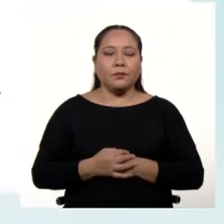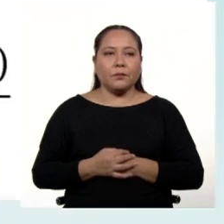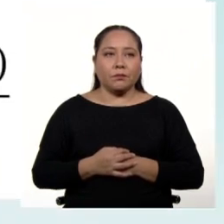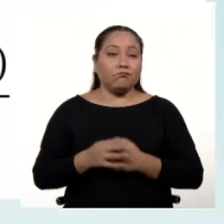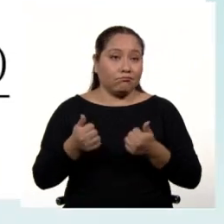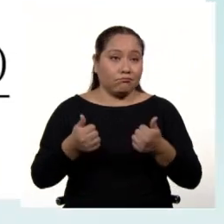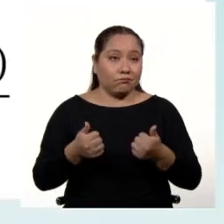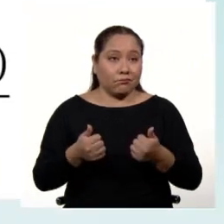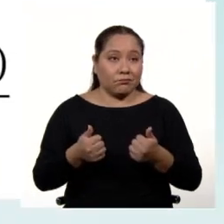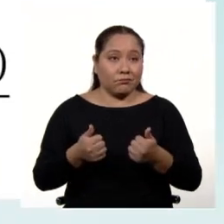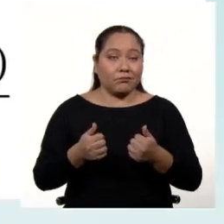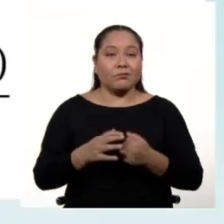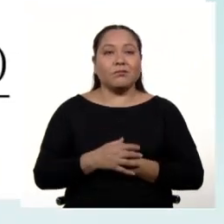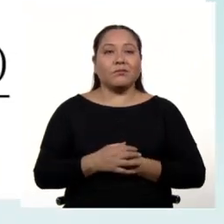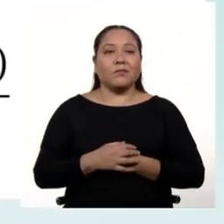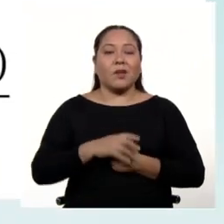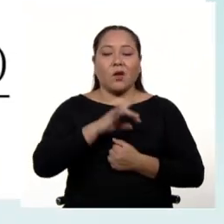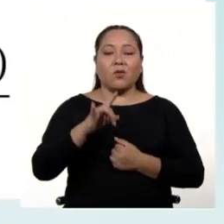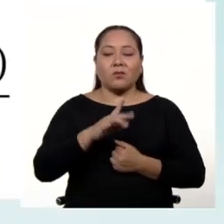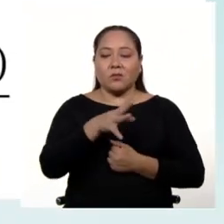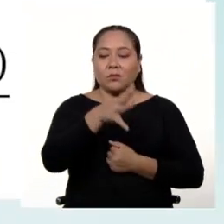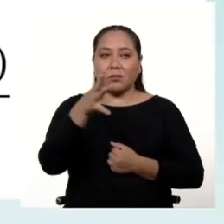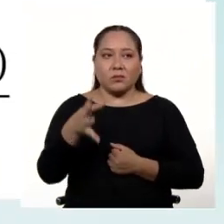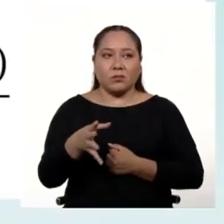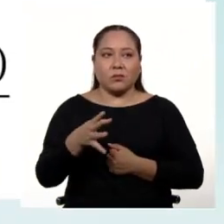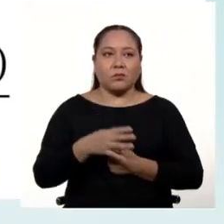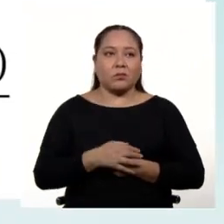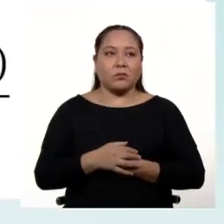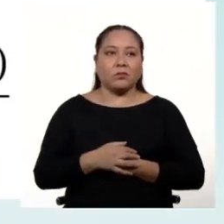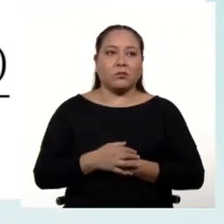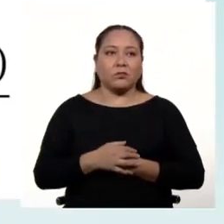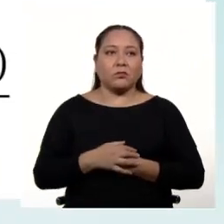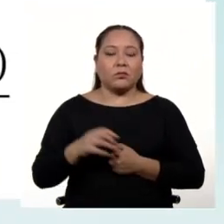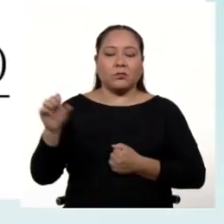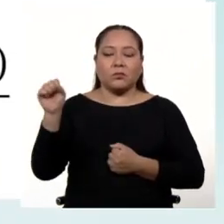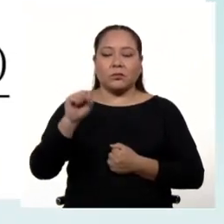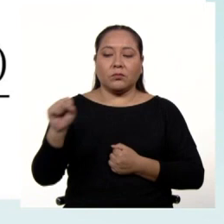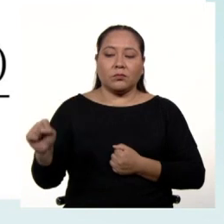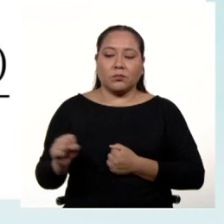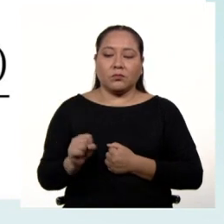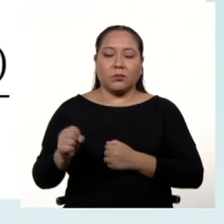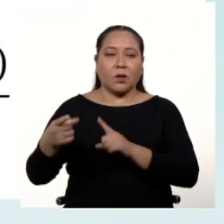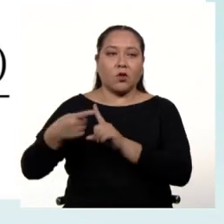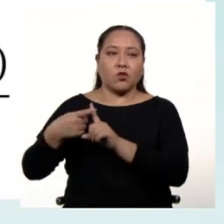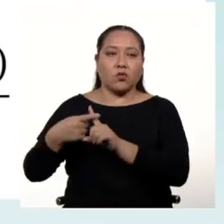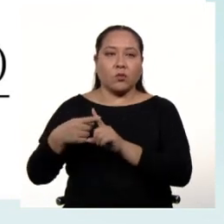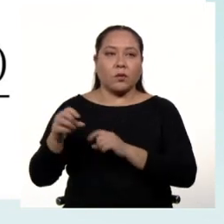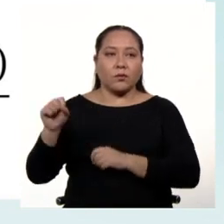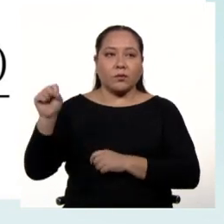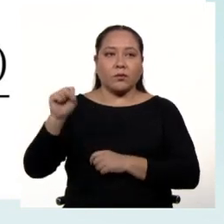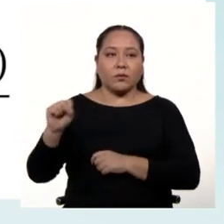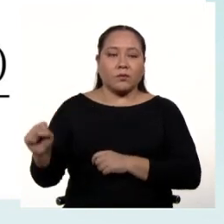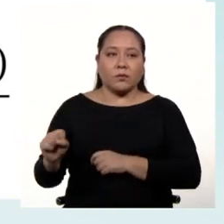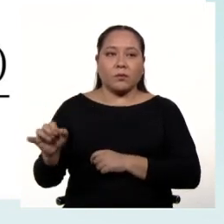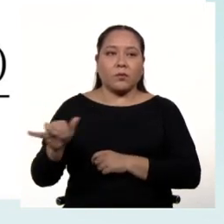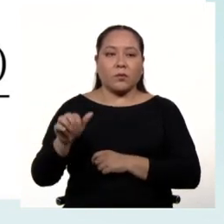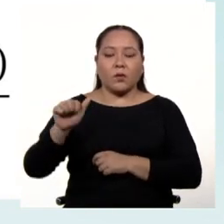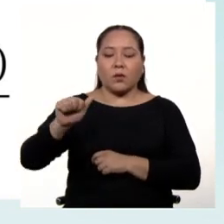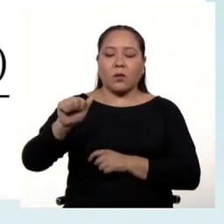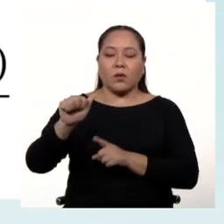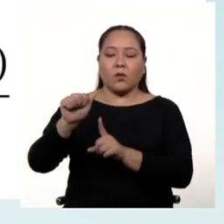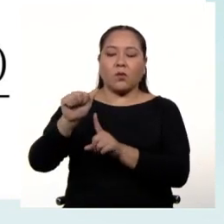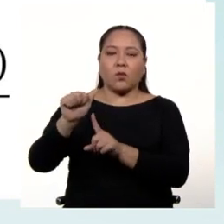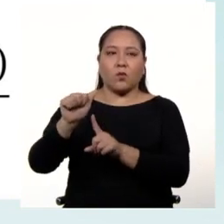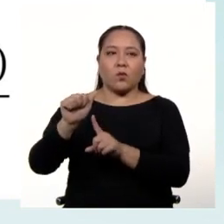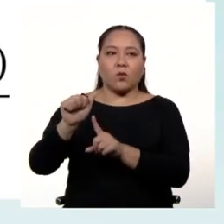Muy bien, usaremos la expresión. La suma de término S es igual al primer